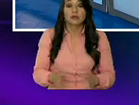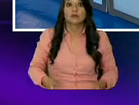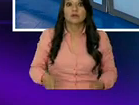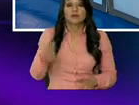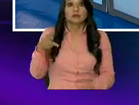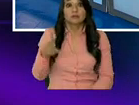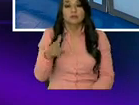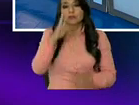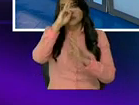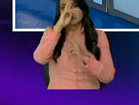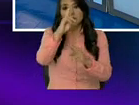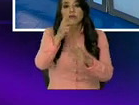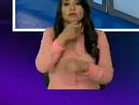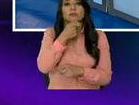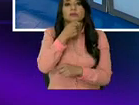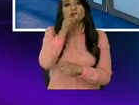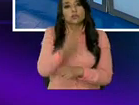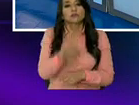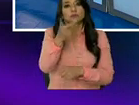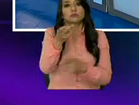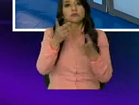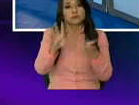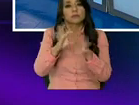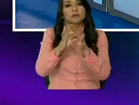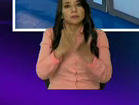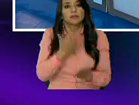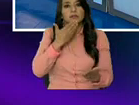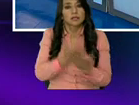un respeto absoluto, y a ustedes, compañeros, también